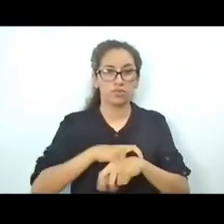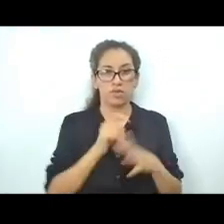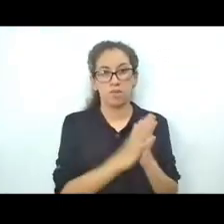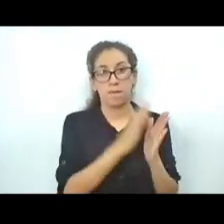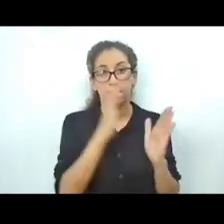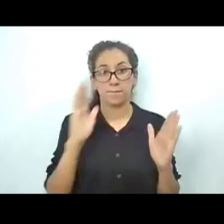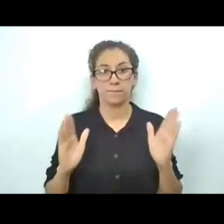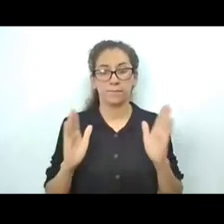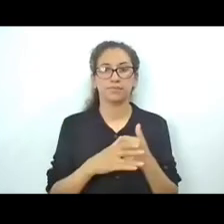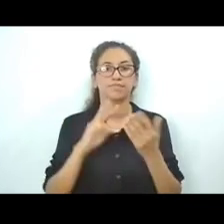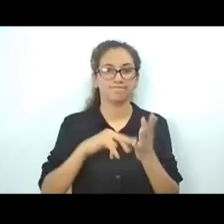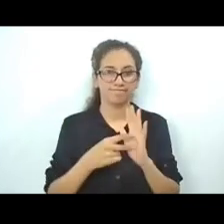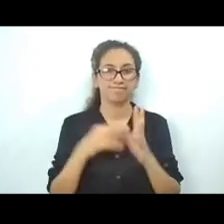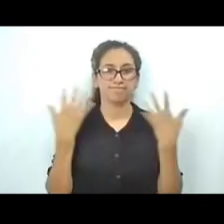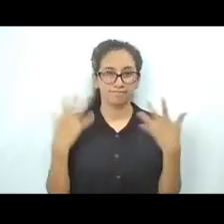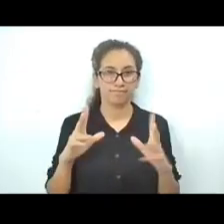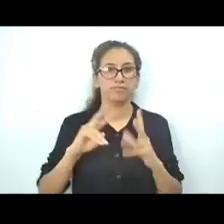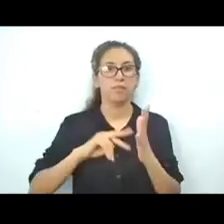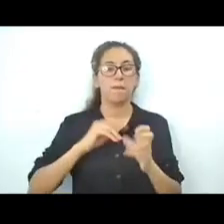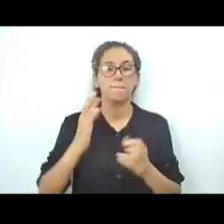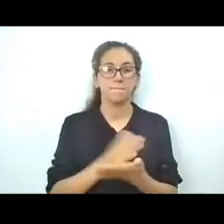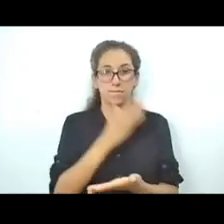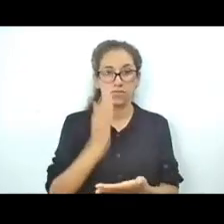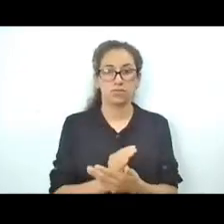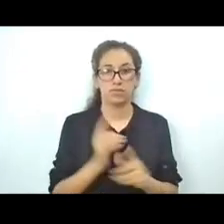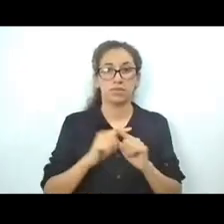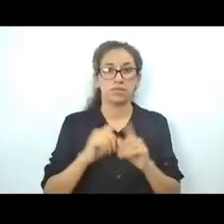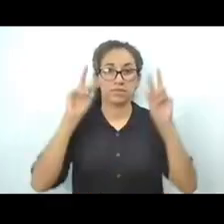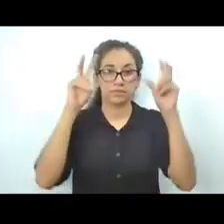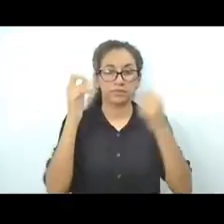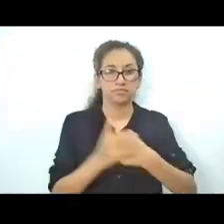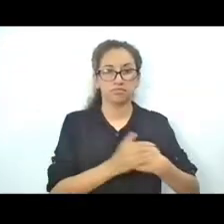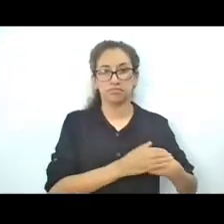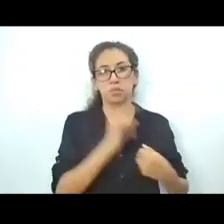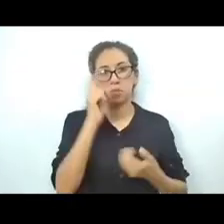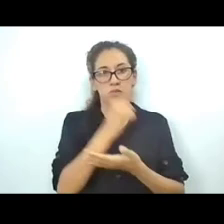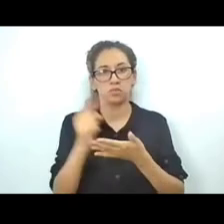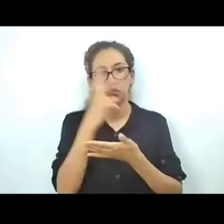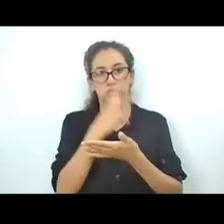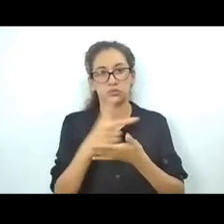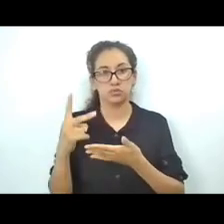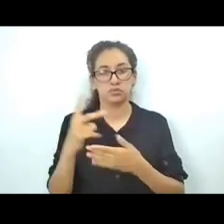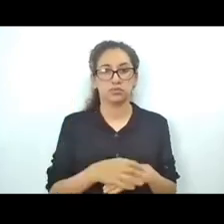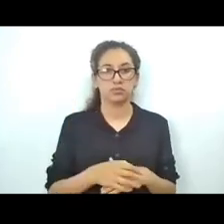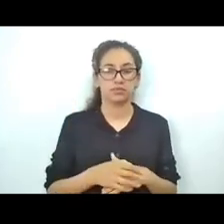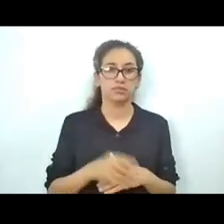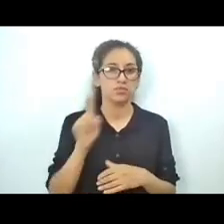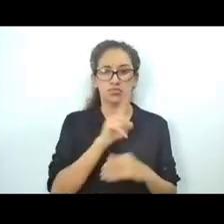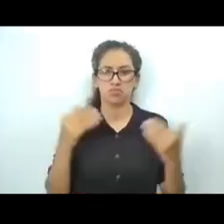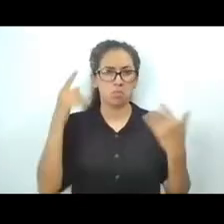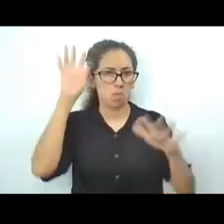prolongado ya es un problema, pero si es tema aislado de a lo mejor de una semana, 2 semanas, no deberíamos